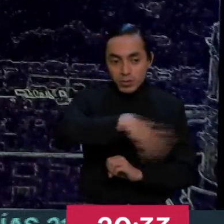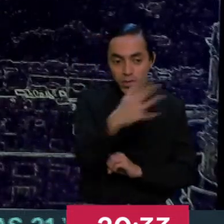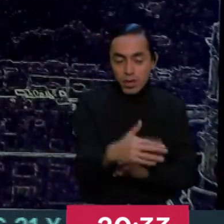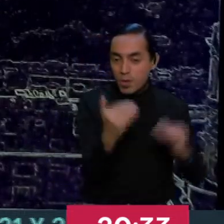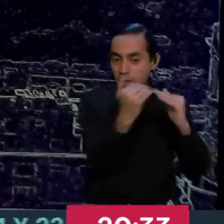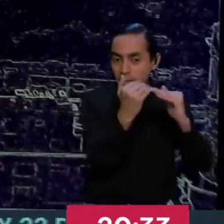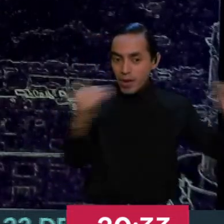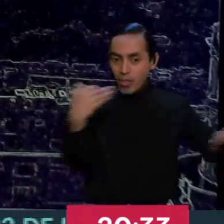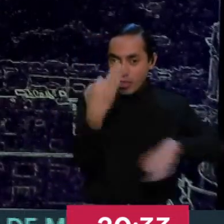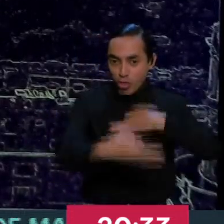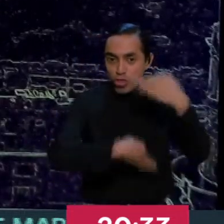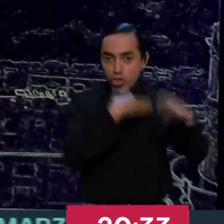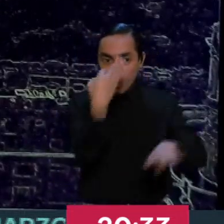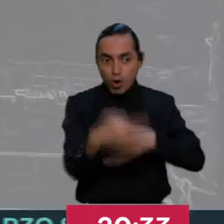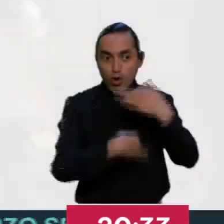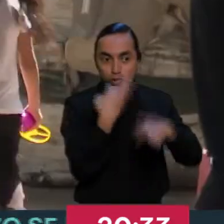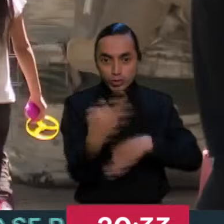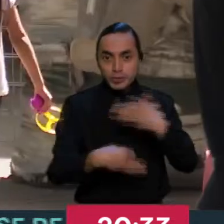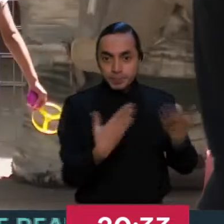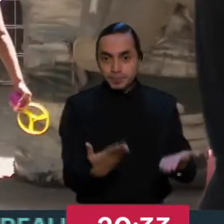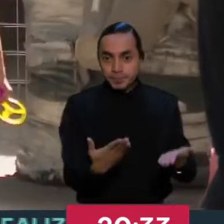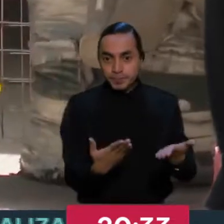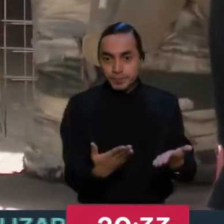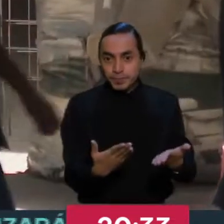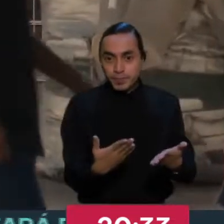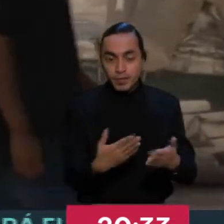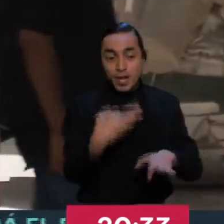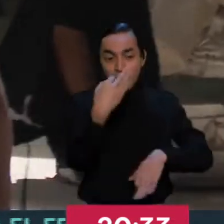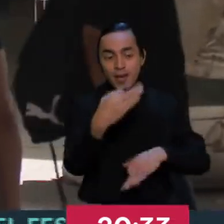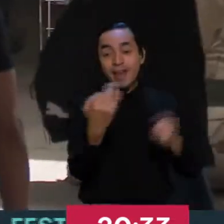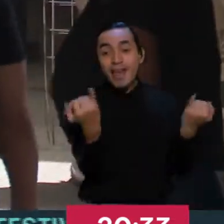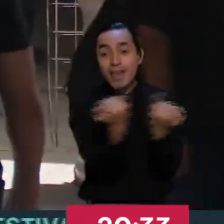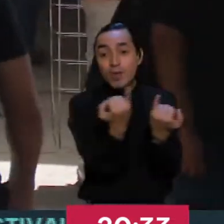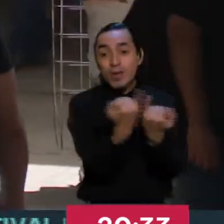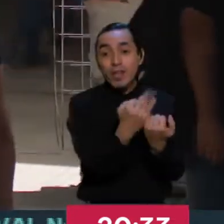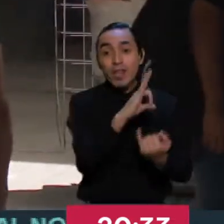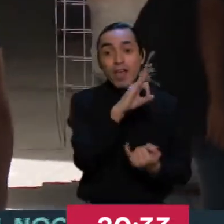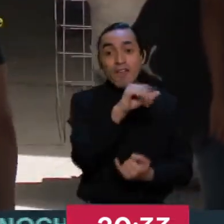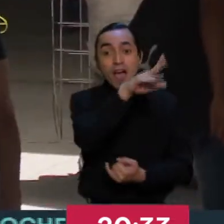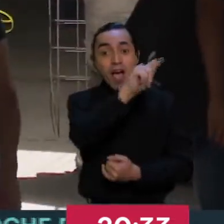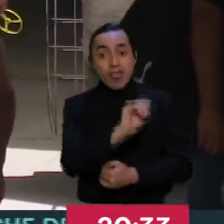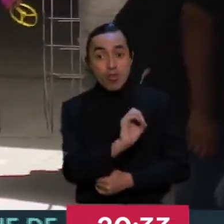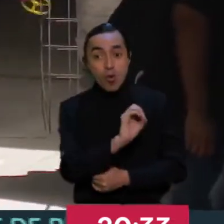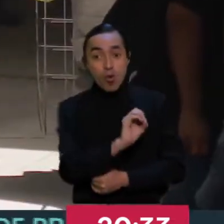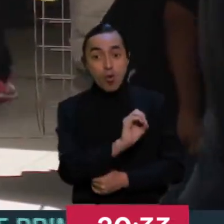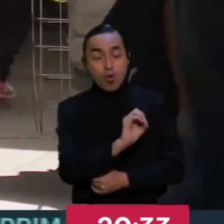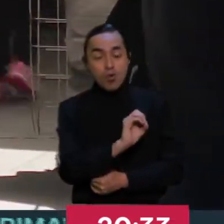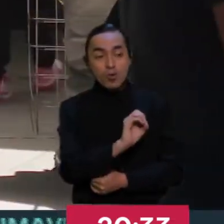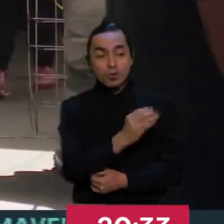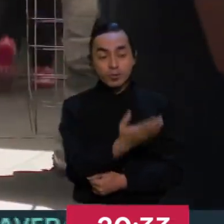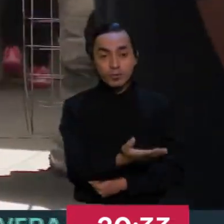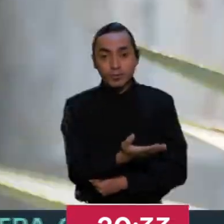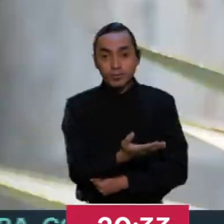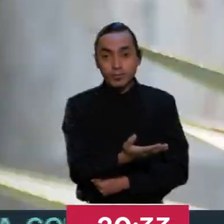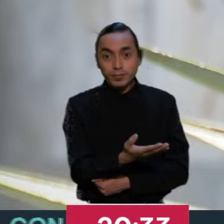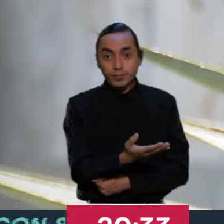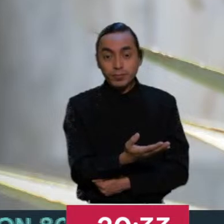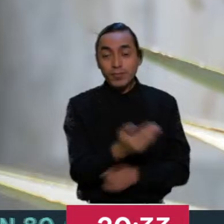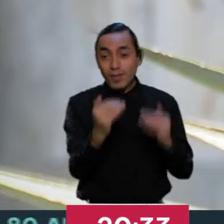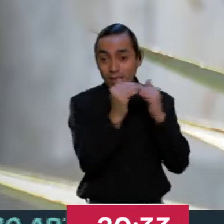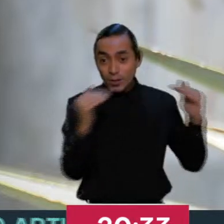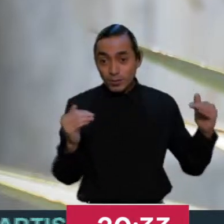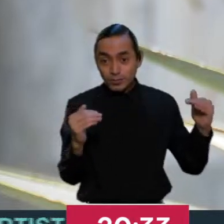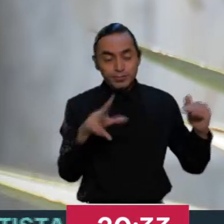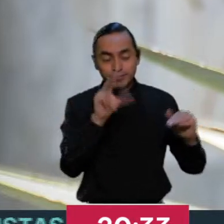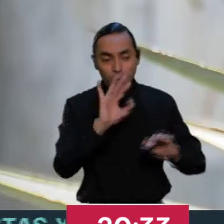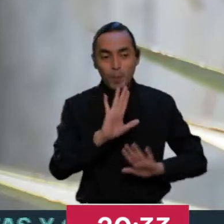sustantiva, que es diferente a la igualdad de facto. La igualdad de facto, sí, la igualdad de, o sea, la igualdad de,